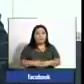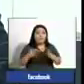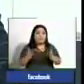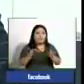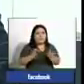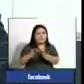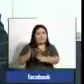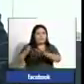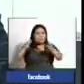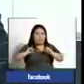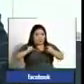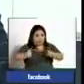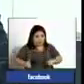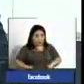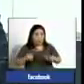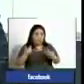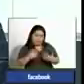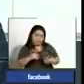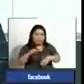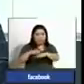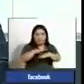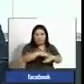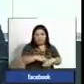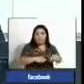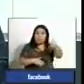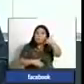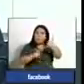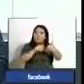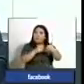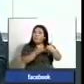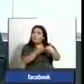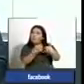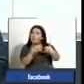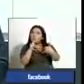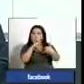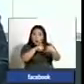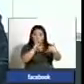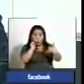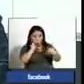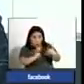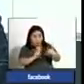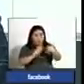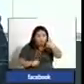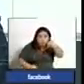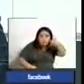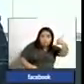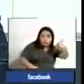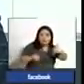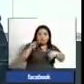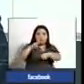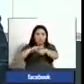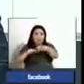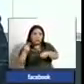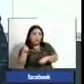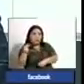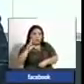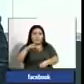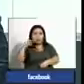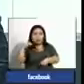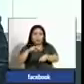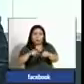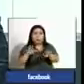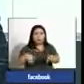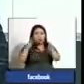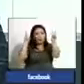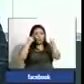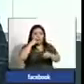Y el gobierno ha habilitado un número telefónico para que los salvadoreños consulten sobre la entrega de los $300 por la emergencia del